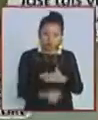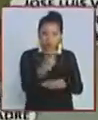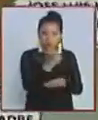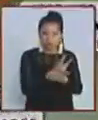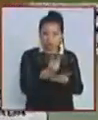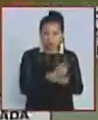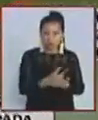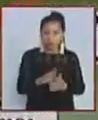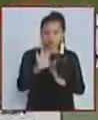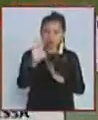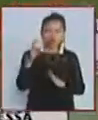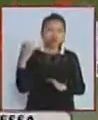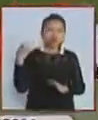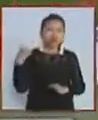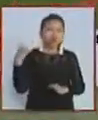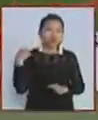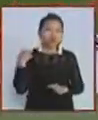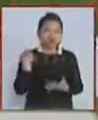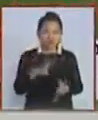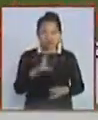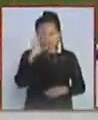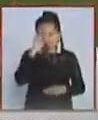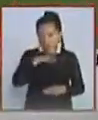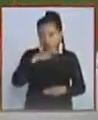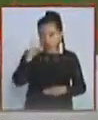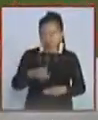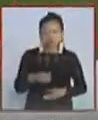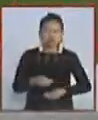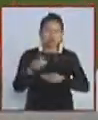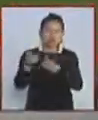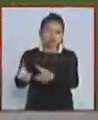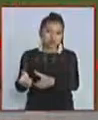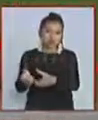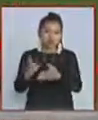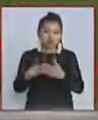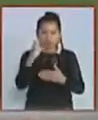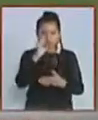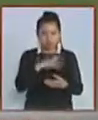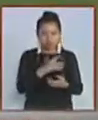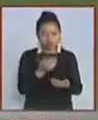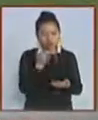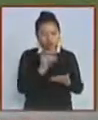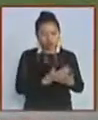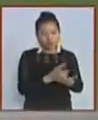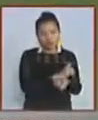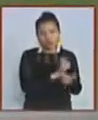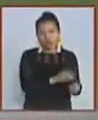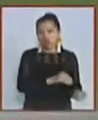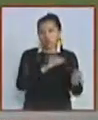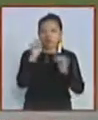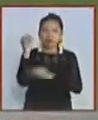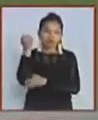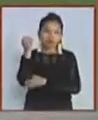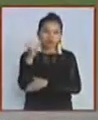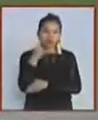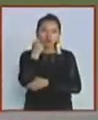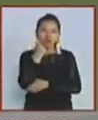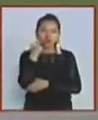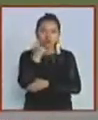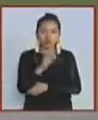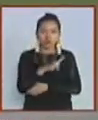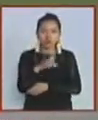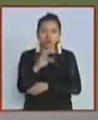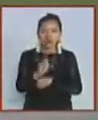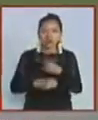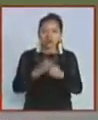los empleadores de la madre a este hombre, quien después lo trasladó hasta la ciudad de Sucre para entregarlo a su sobrina, una mujer de 37